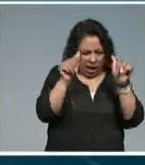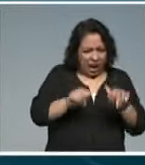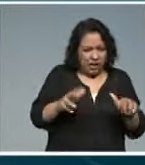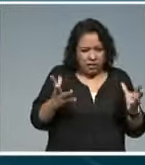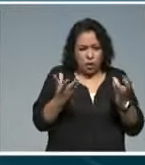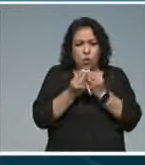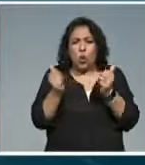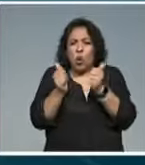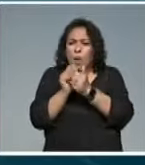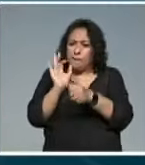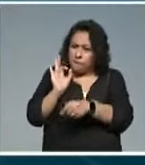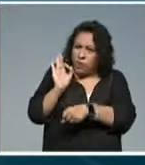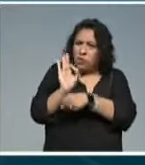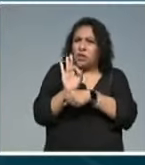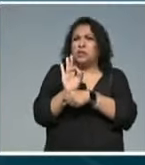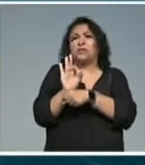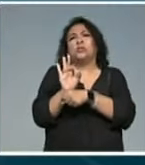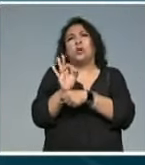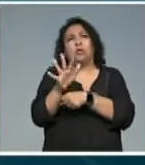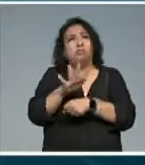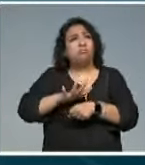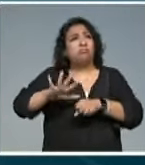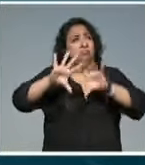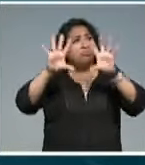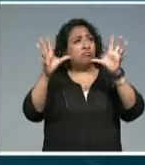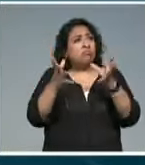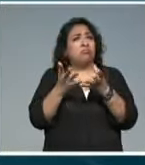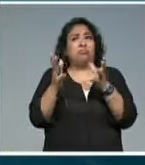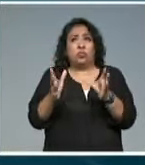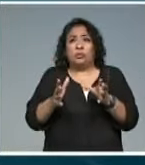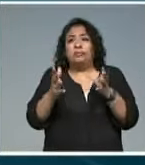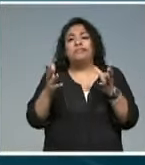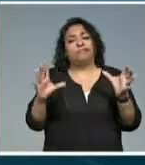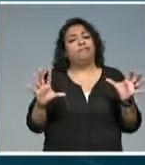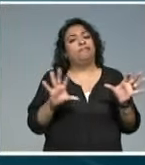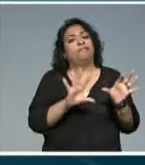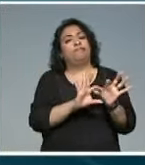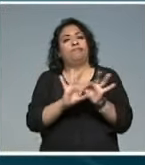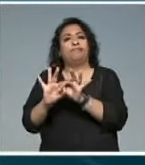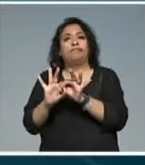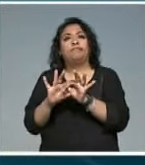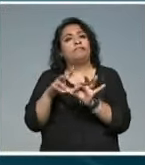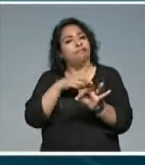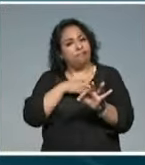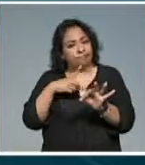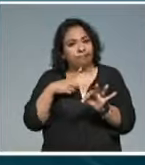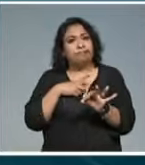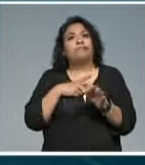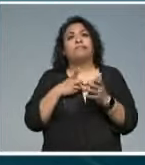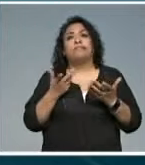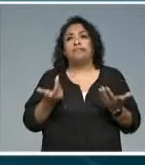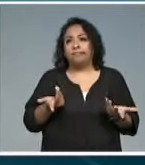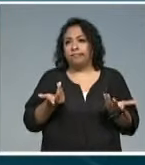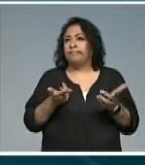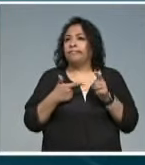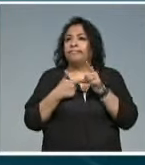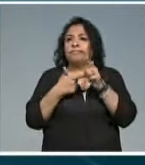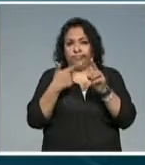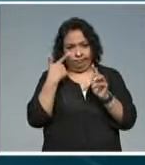junto con la protección de nuestro hábitat, de nuestro medio ambiente, tienen que crear sinergias y